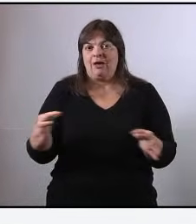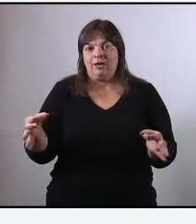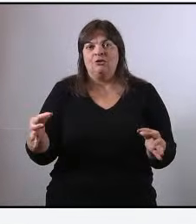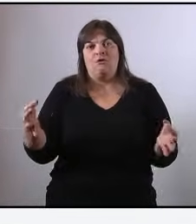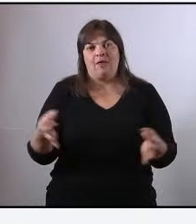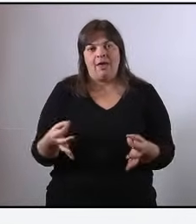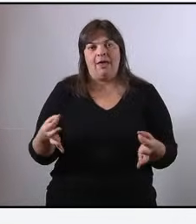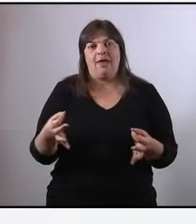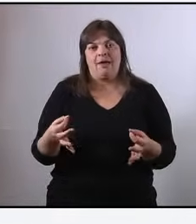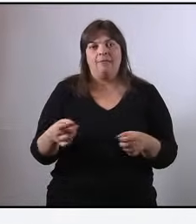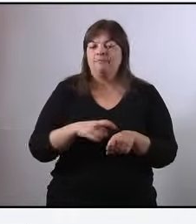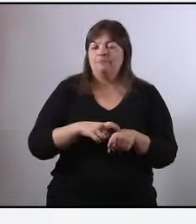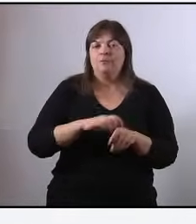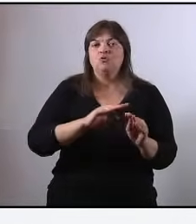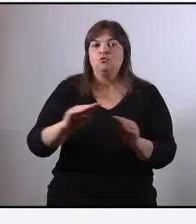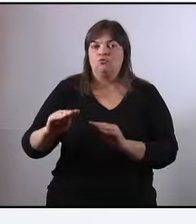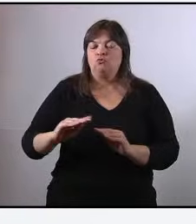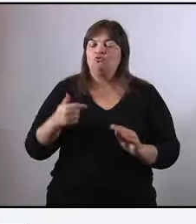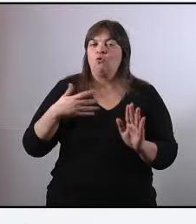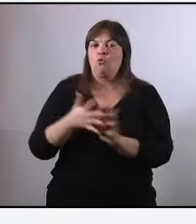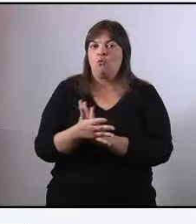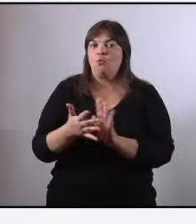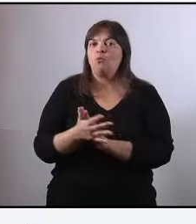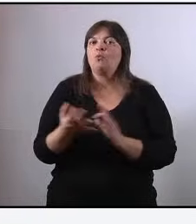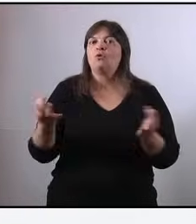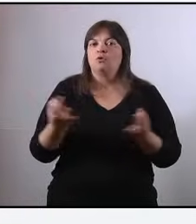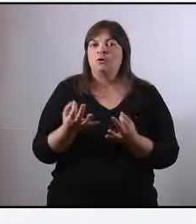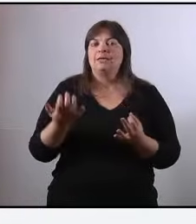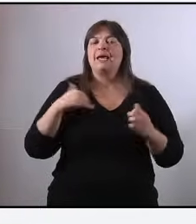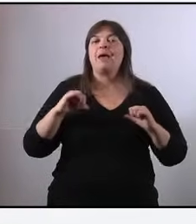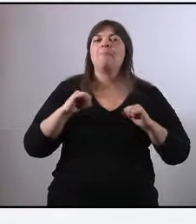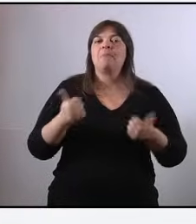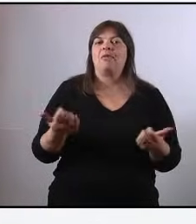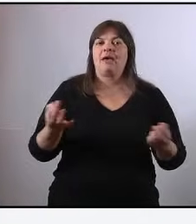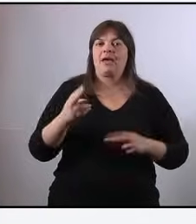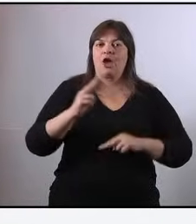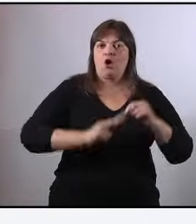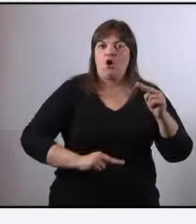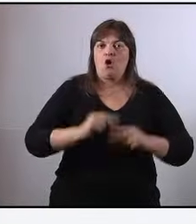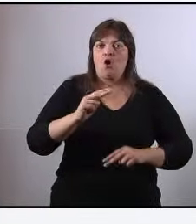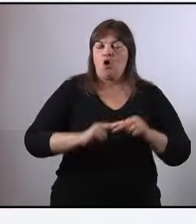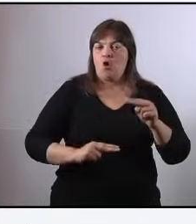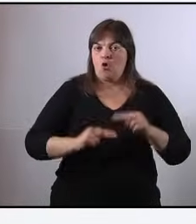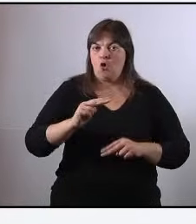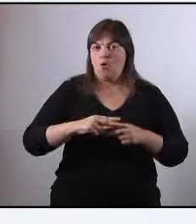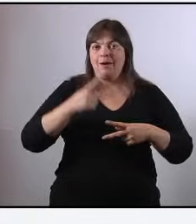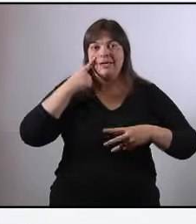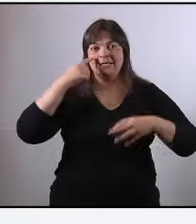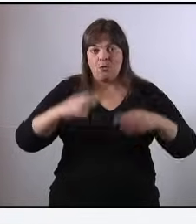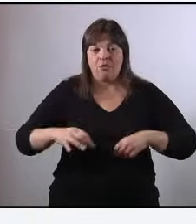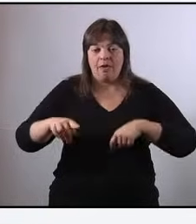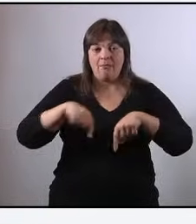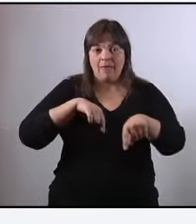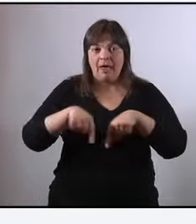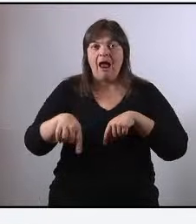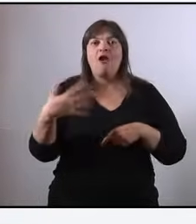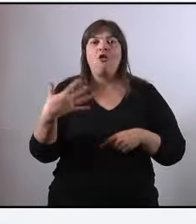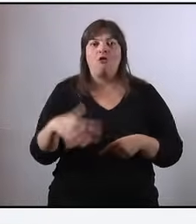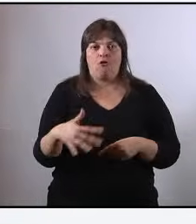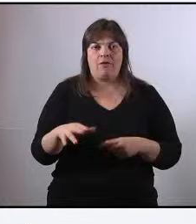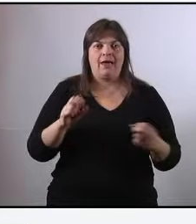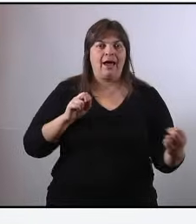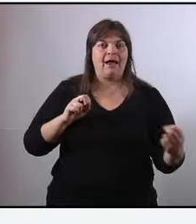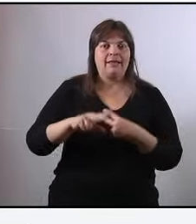este sentido, también les cuento que hemos dado luz verde a las obras de mejora de seguridad vial de la